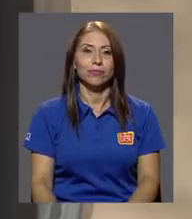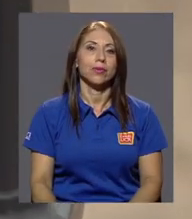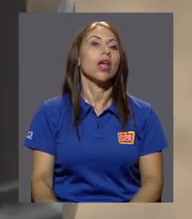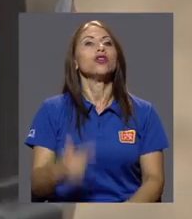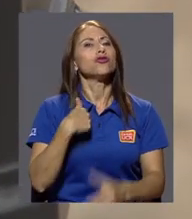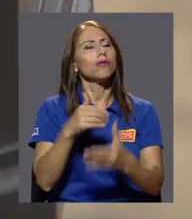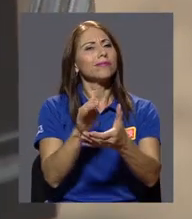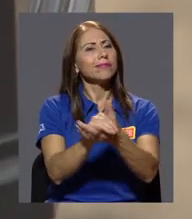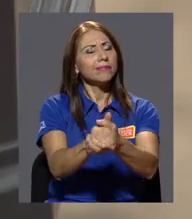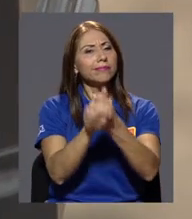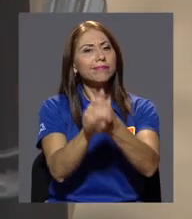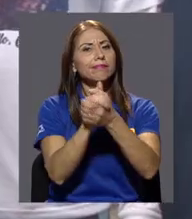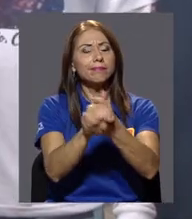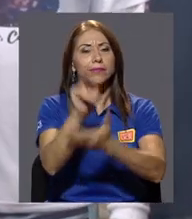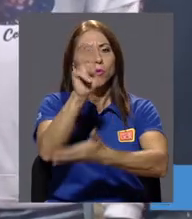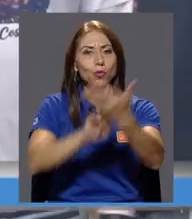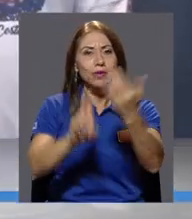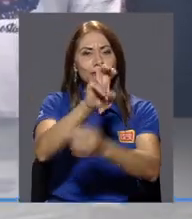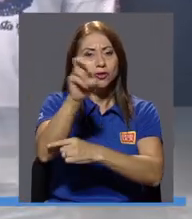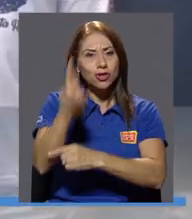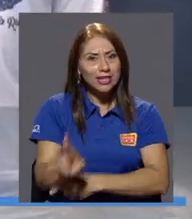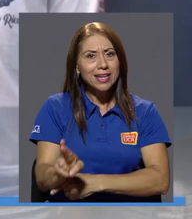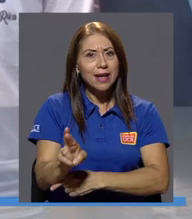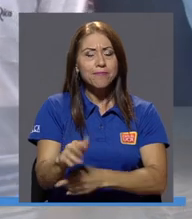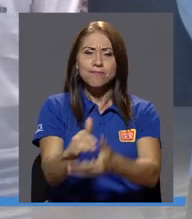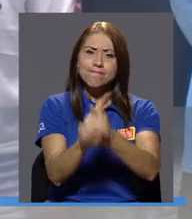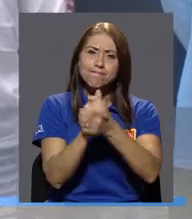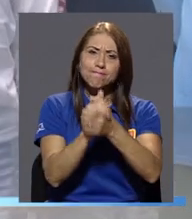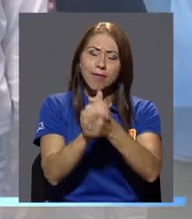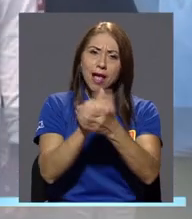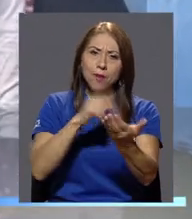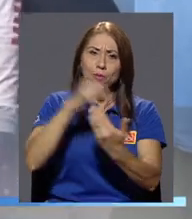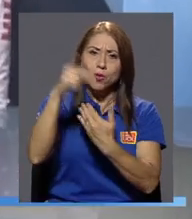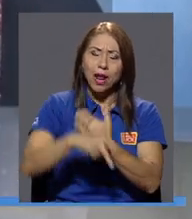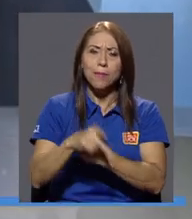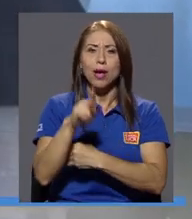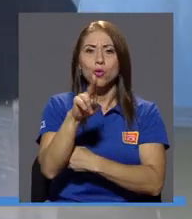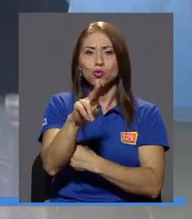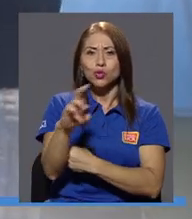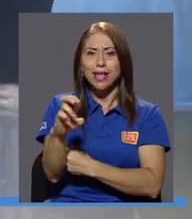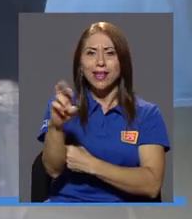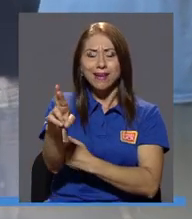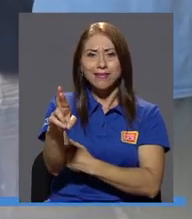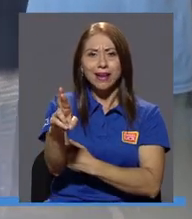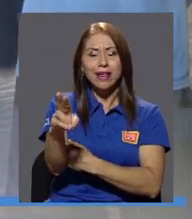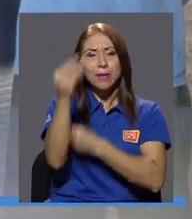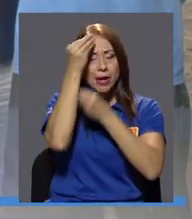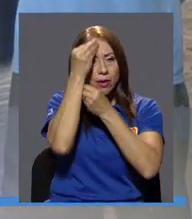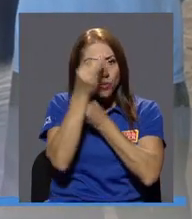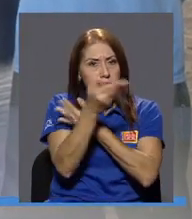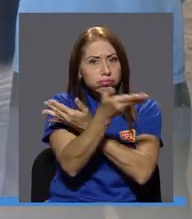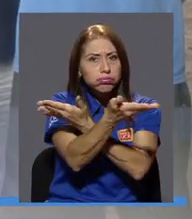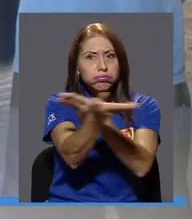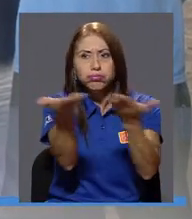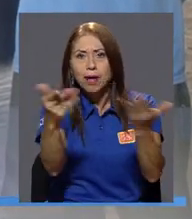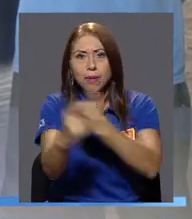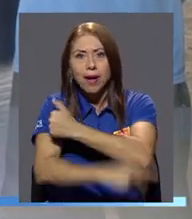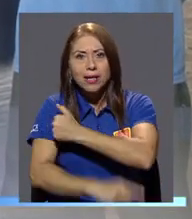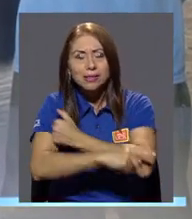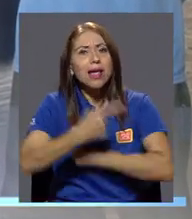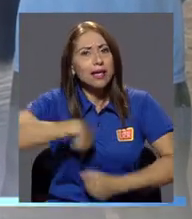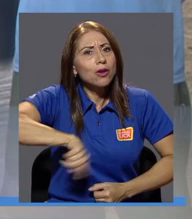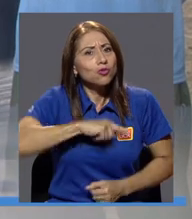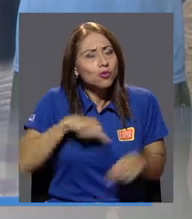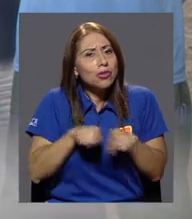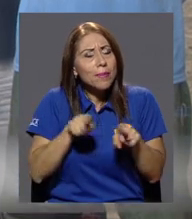Yo felicito a la Universidad de Costa Rica, al programa de la UCR, de informarle al país que